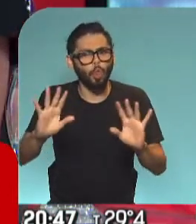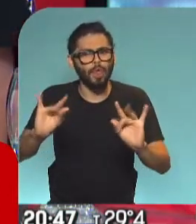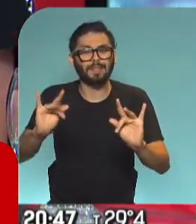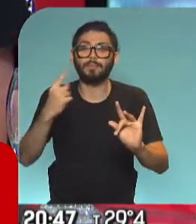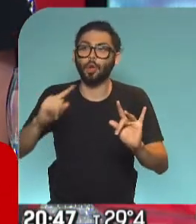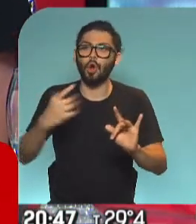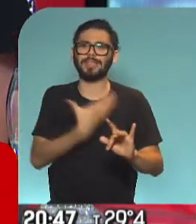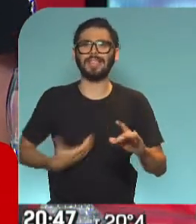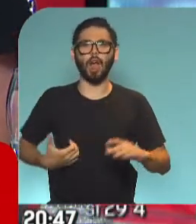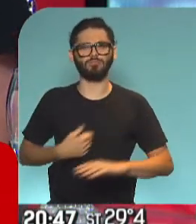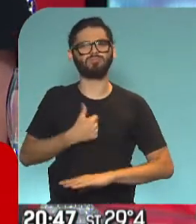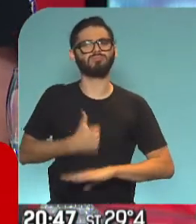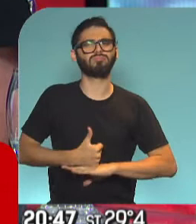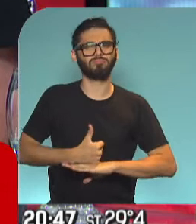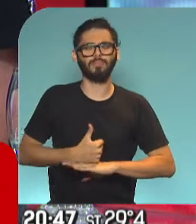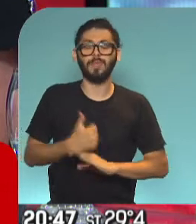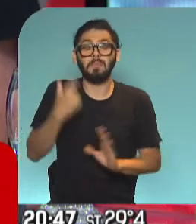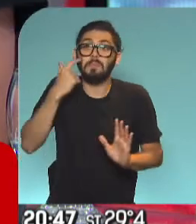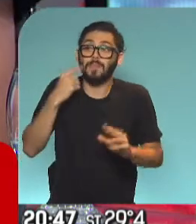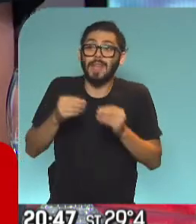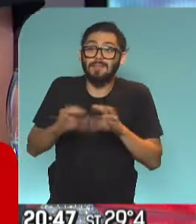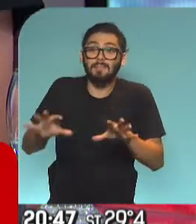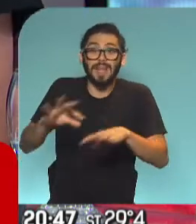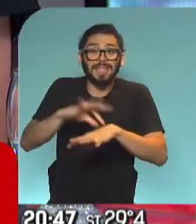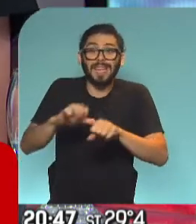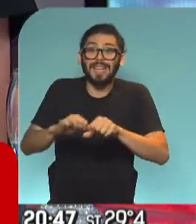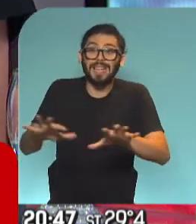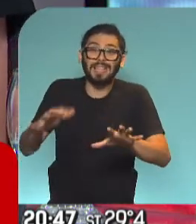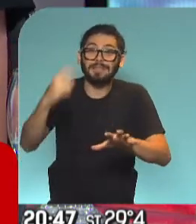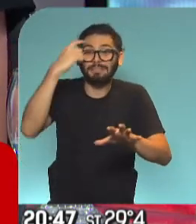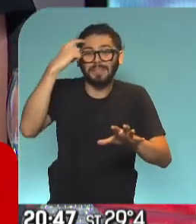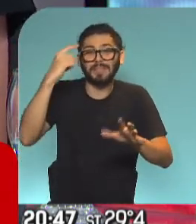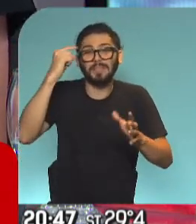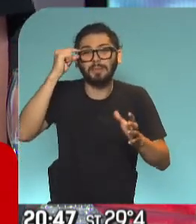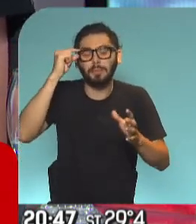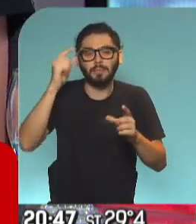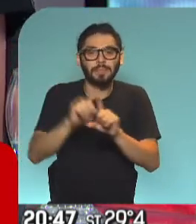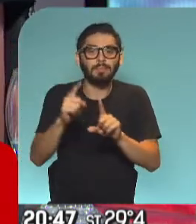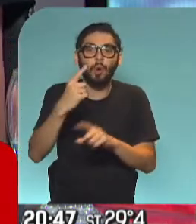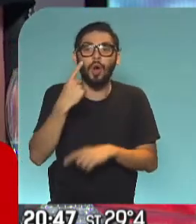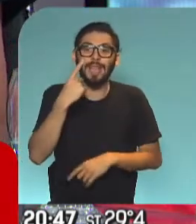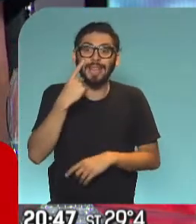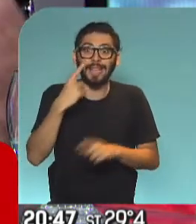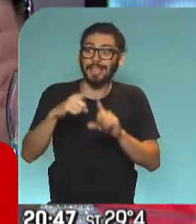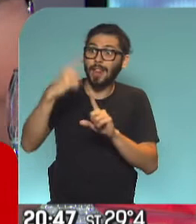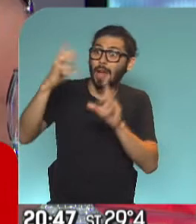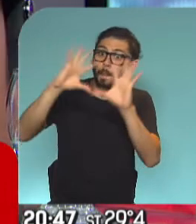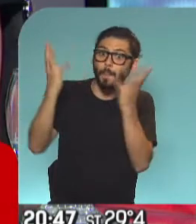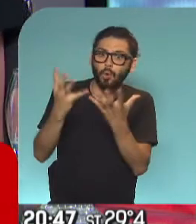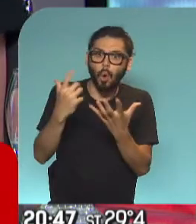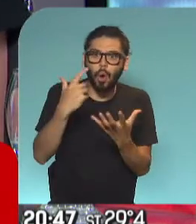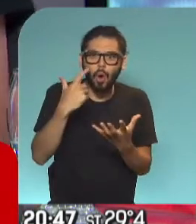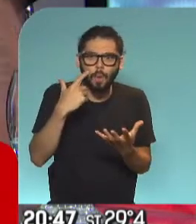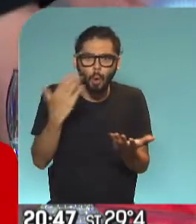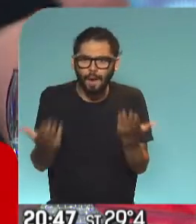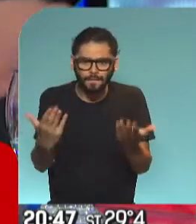cuando arrancaba la pandemia iba a tener que hacer lo que hicieron muchos alcaldes en el mundo no tener que elegir a quien conectar un respirador